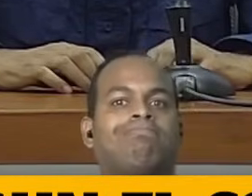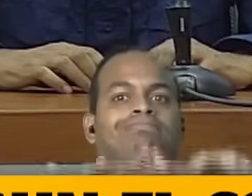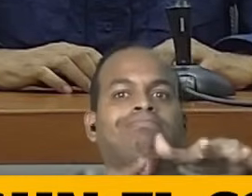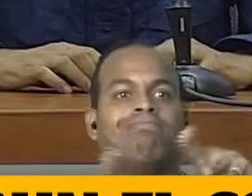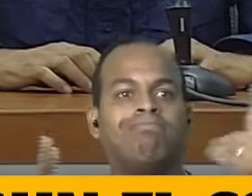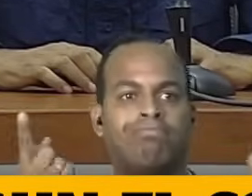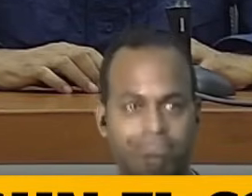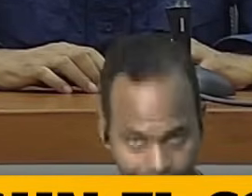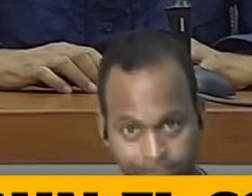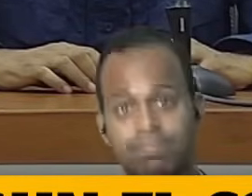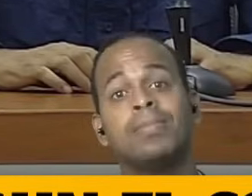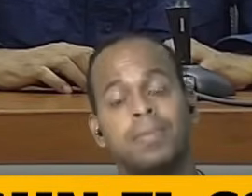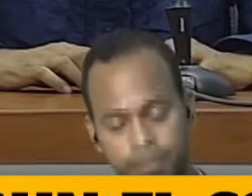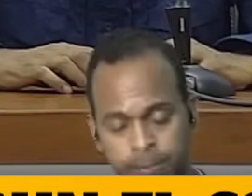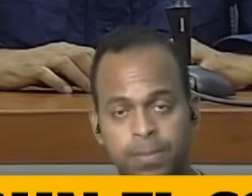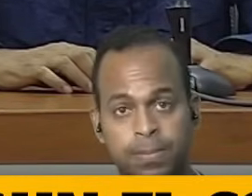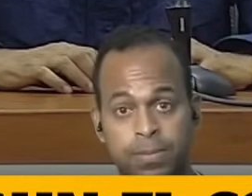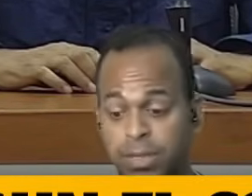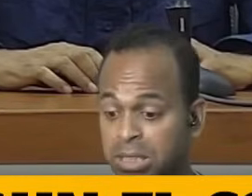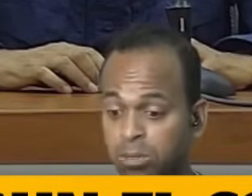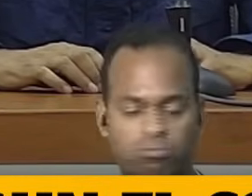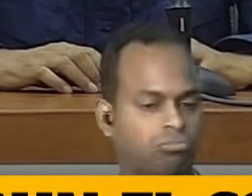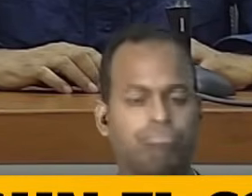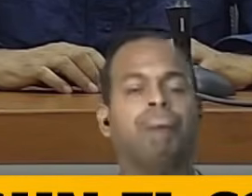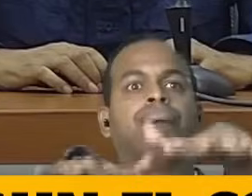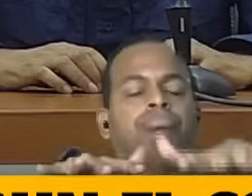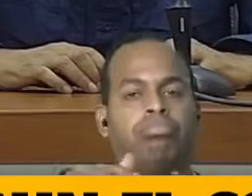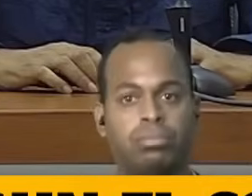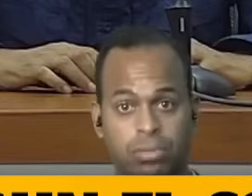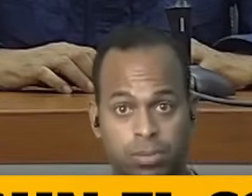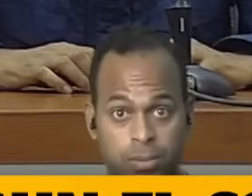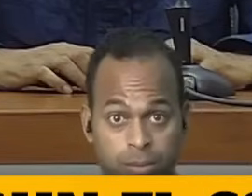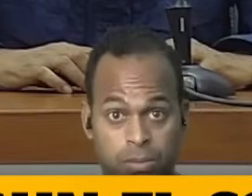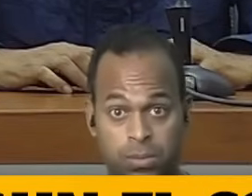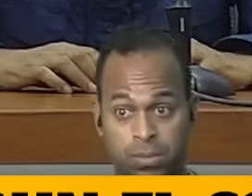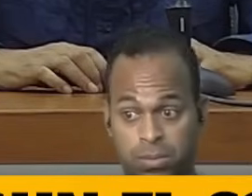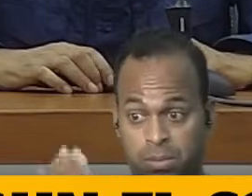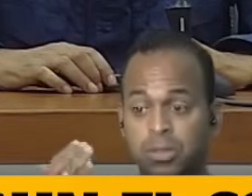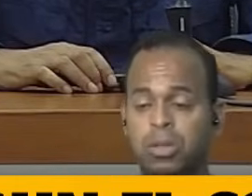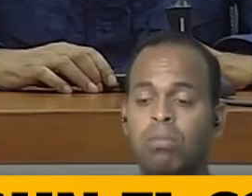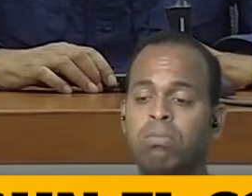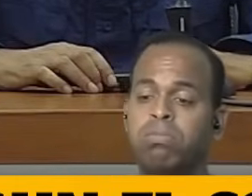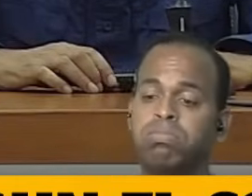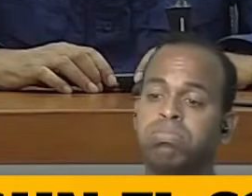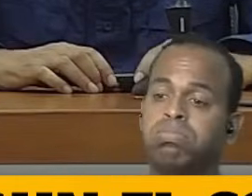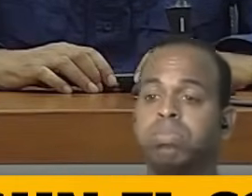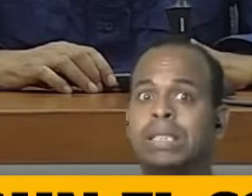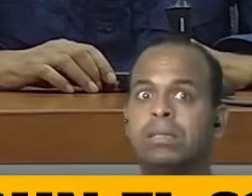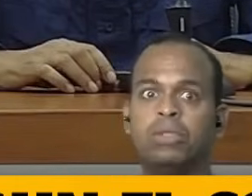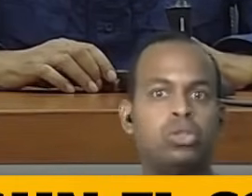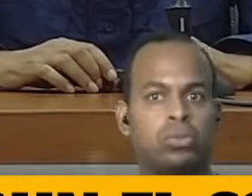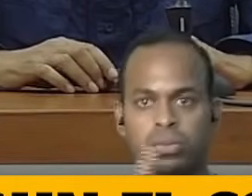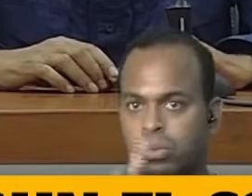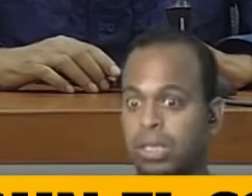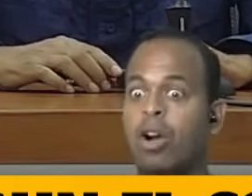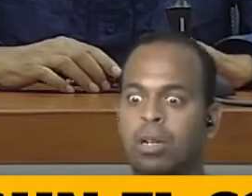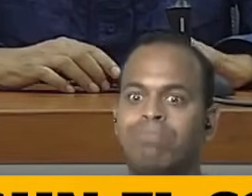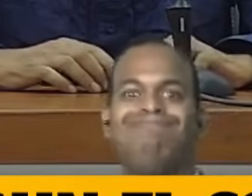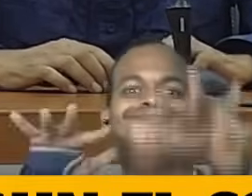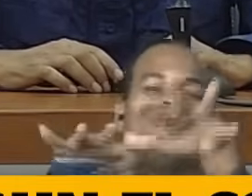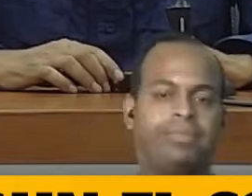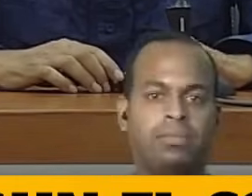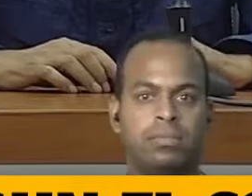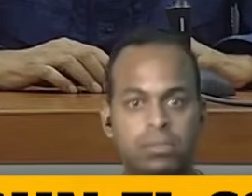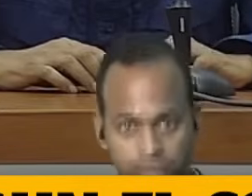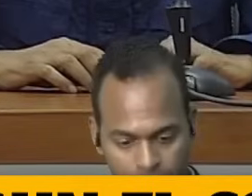inundaciones repentinas. Ya las que fueron de manera paulatina no van a estar. Van a ser las repentinas porque ya